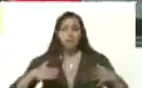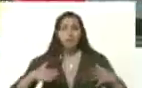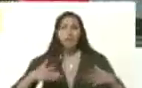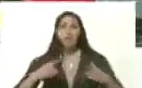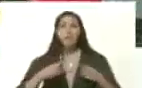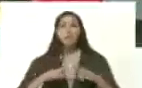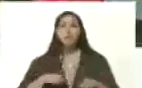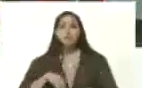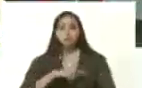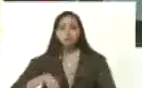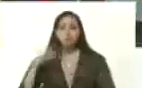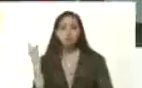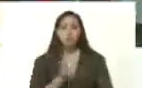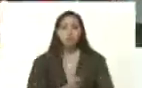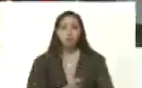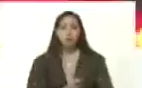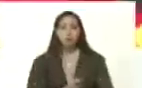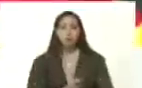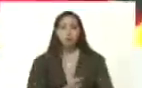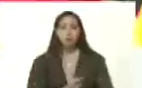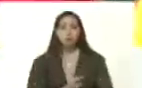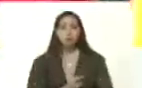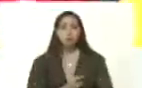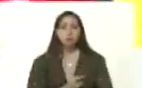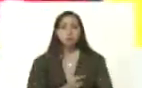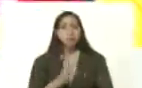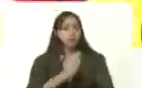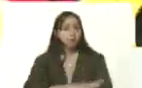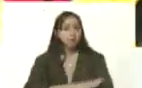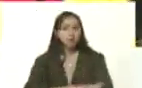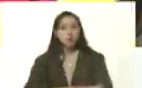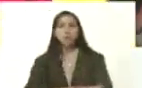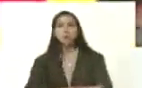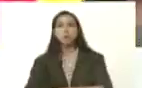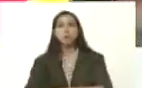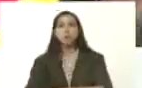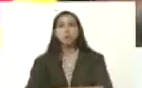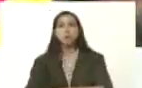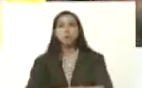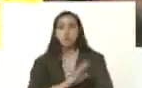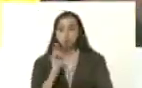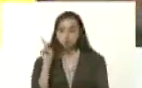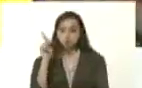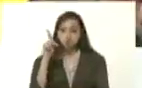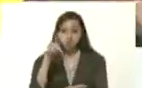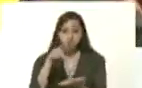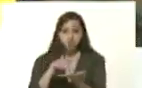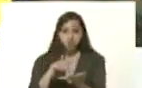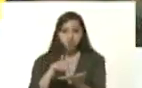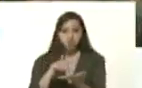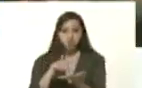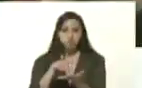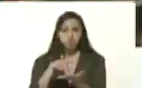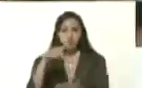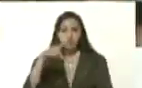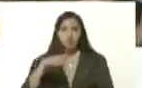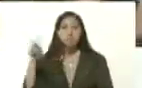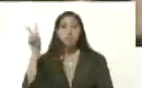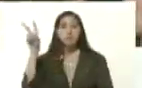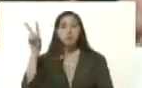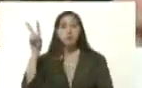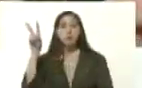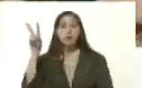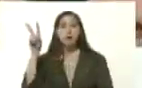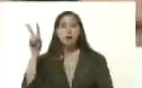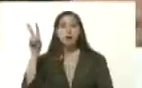obligados moralmente a que una vez que pongan un pie en suelo venezolano vivan el más grande